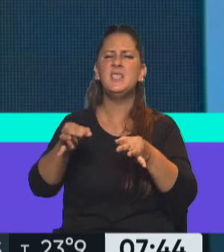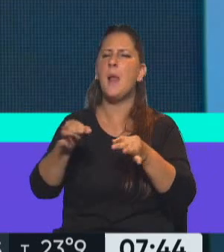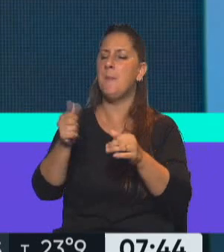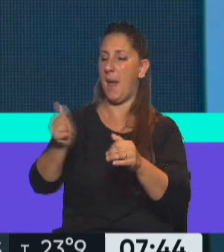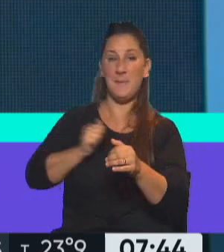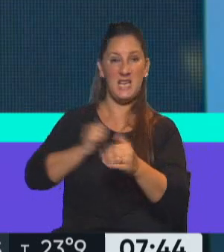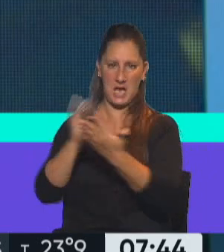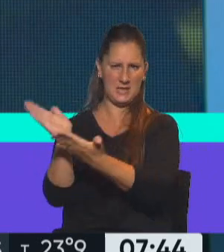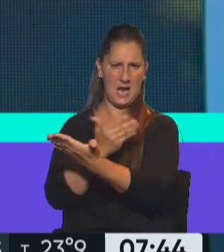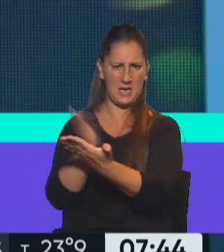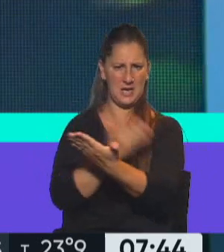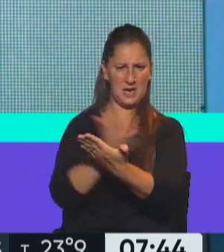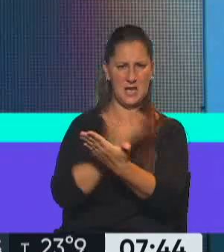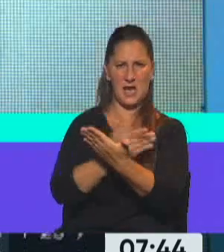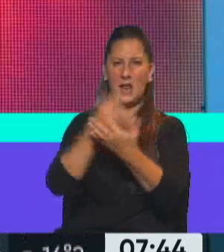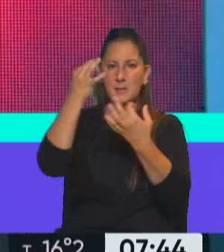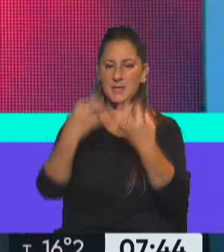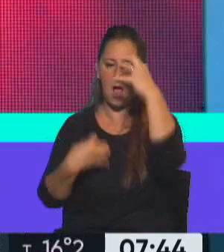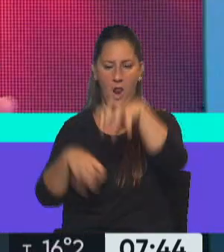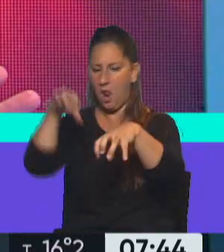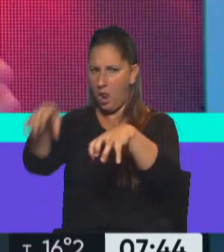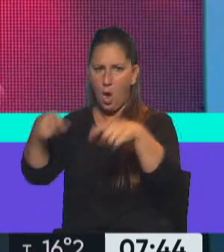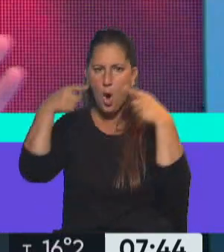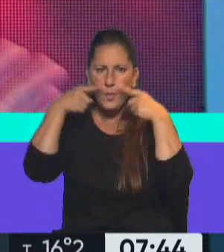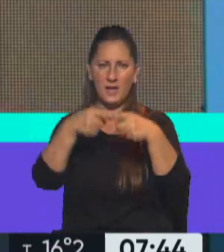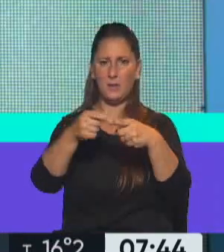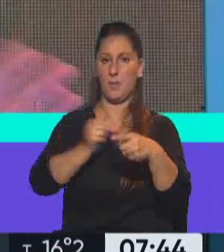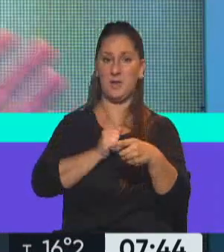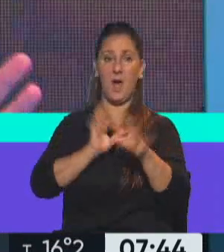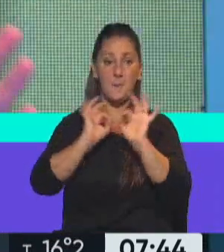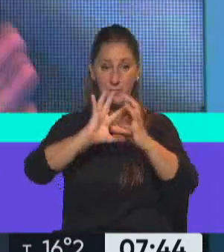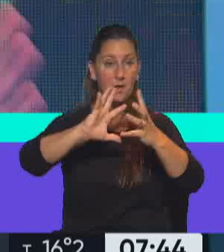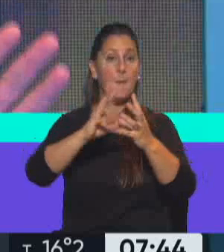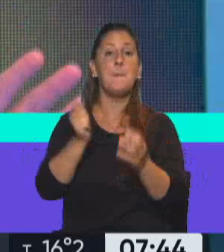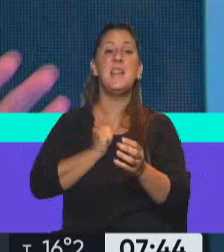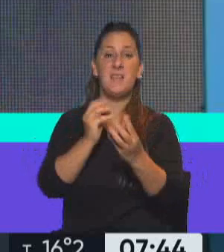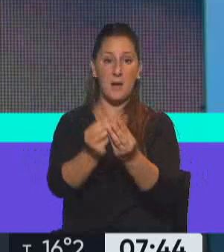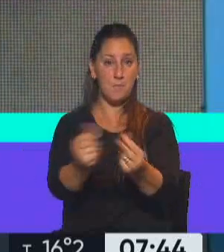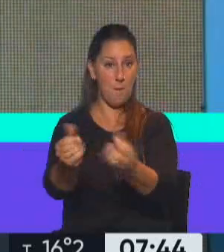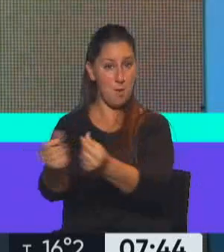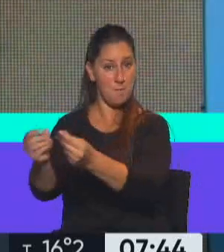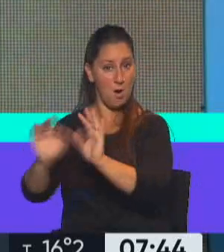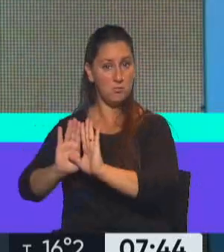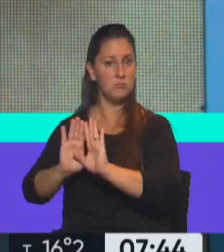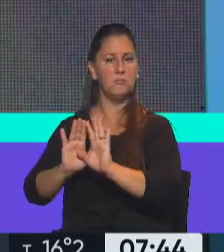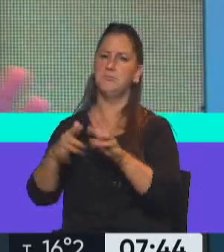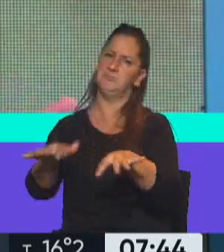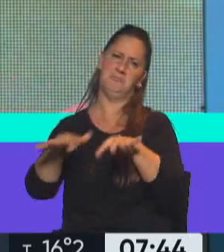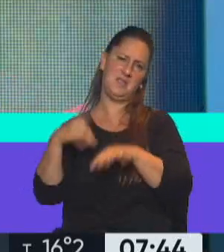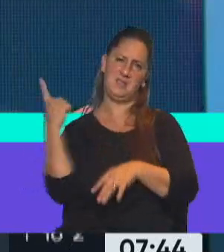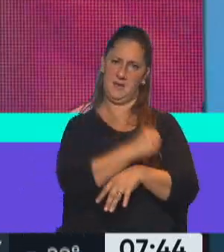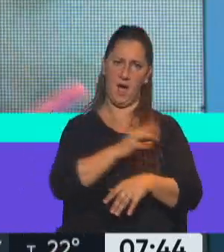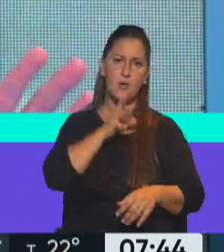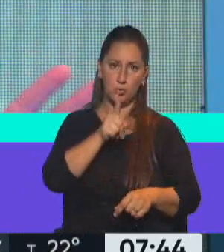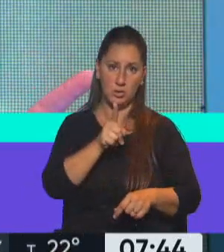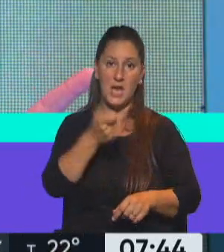desmilitarizar Ucrania, atacar objetivos militares y después de eso, una vez que se destruya todo lo que quieren destruir, replegarse. Si cumple